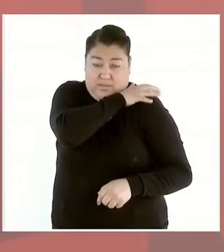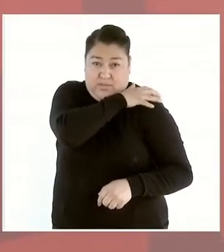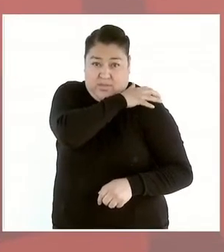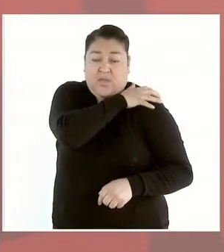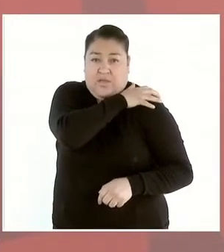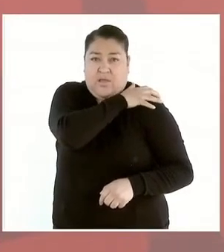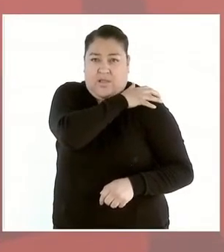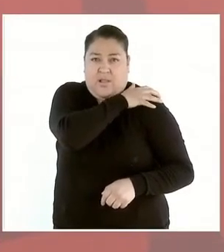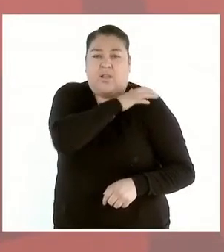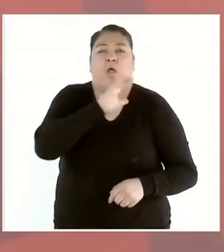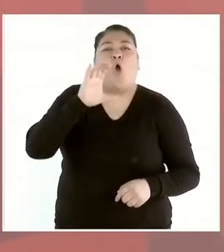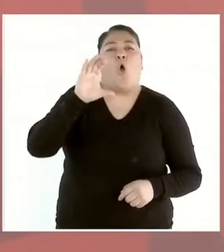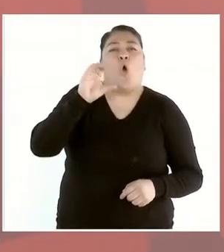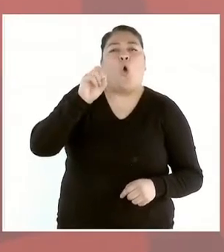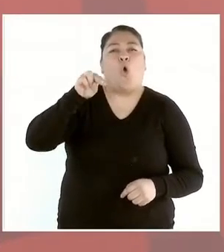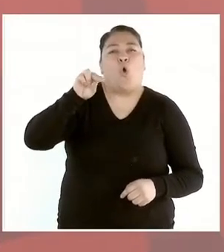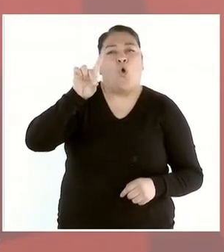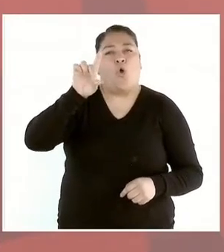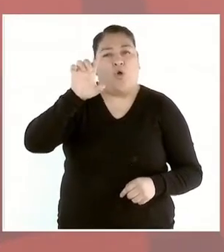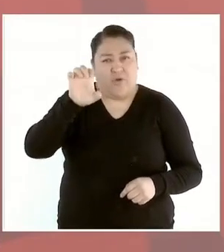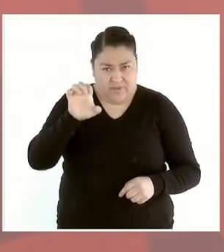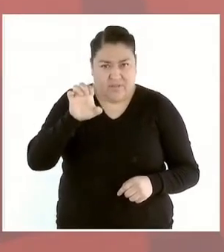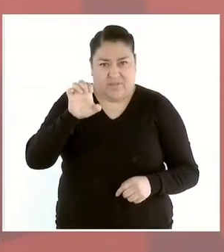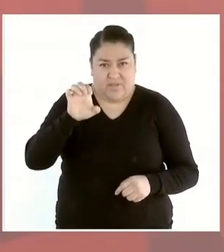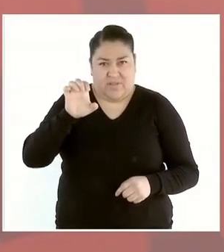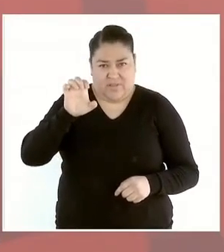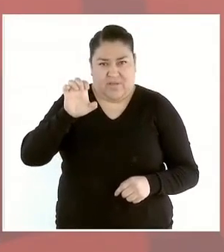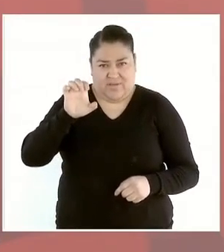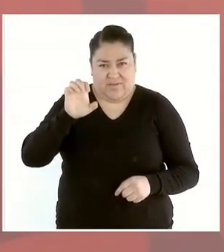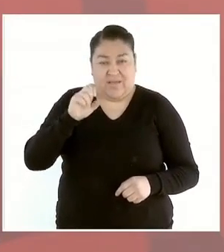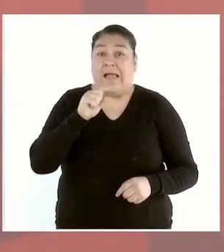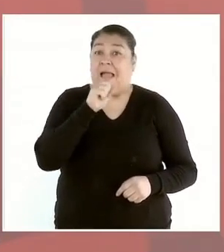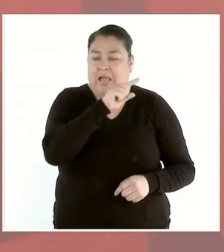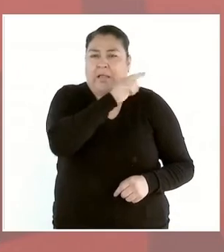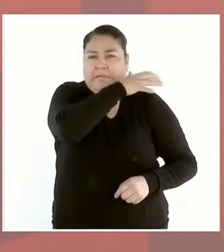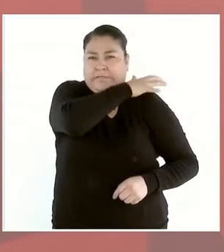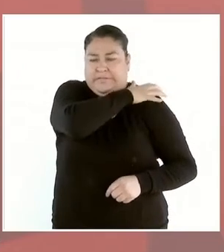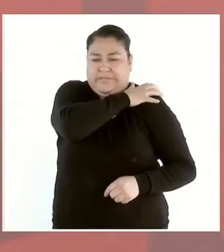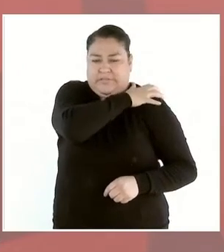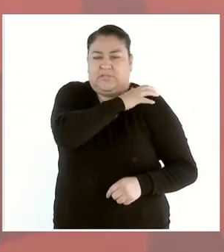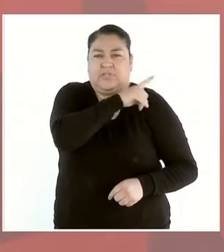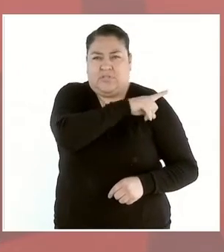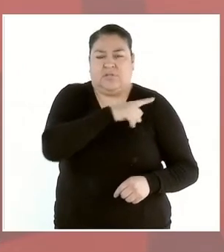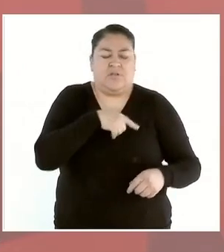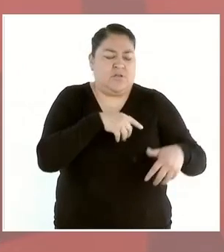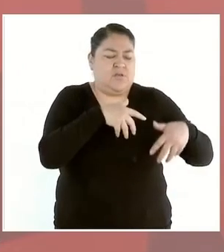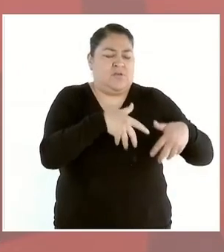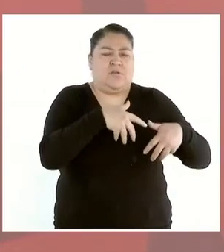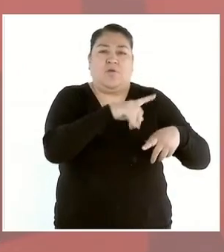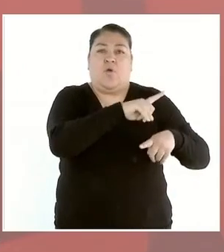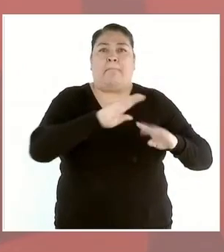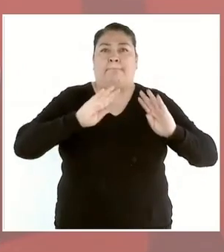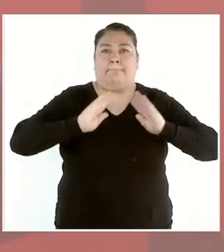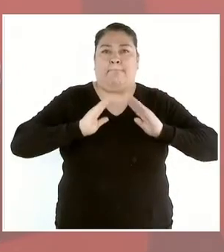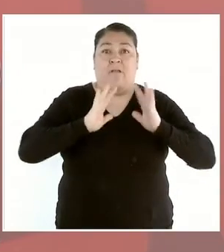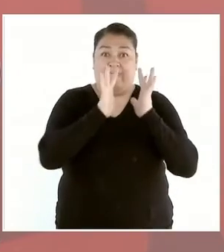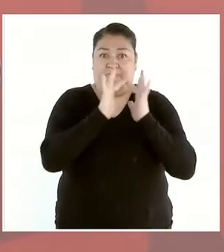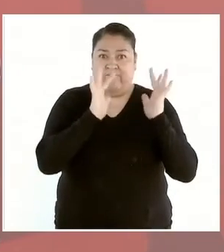con d de lawrence es al mando de las tropas invasoras